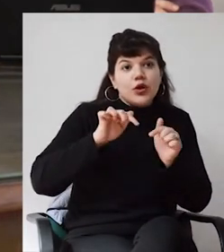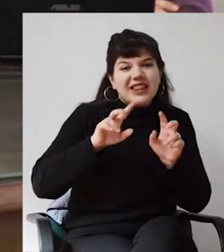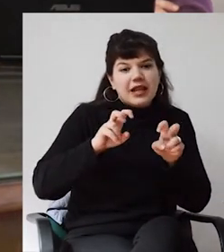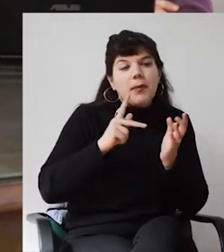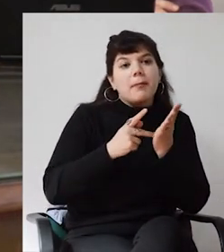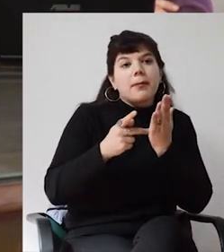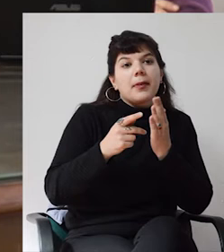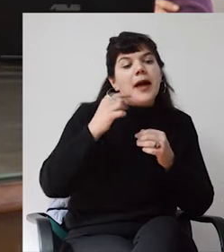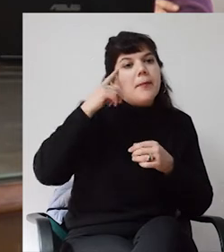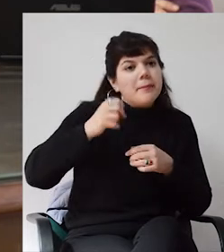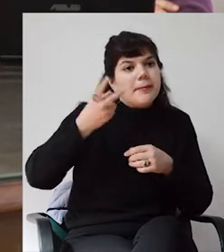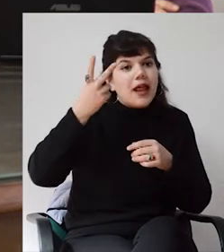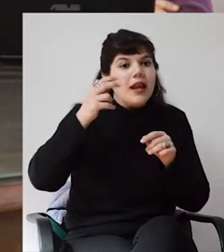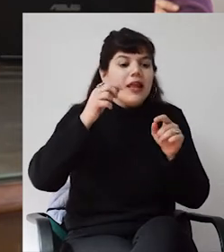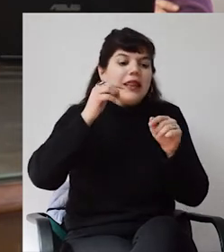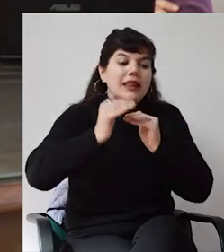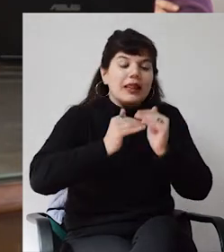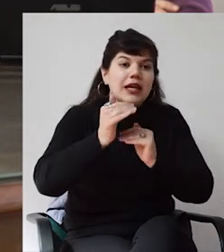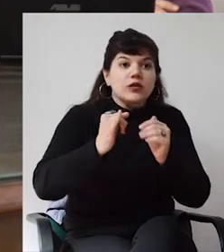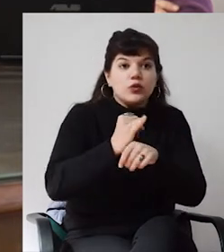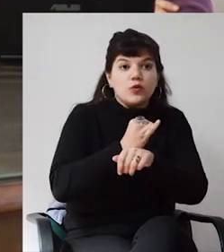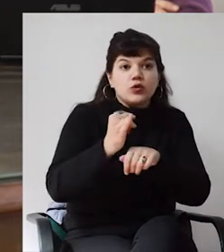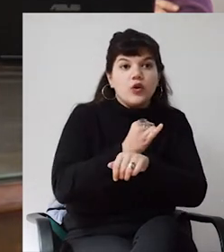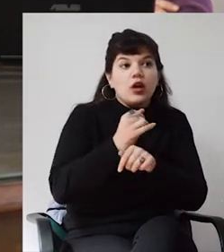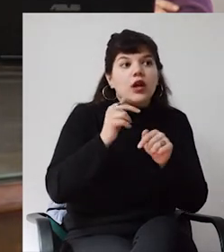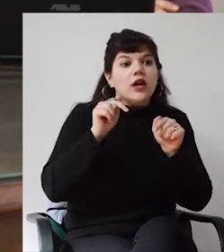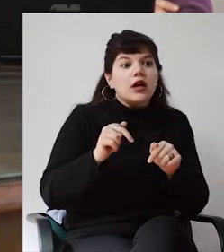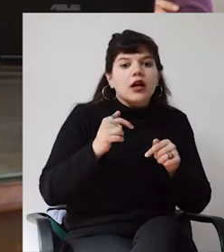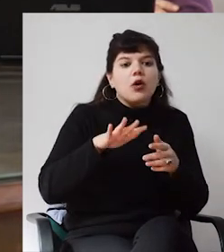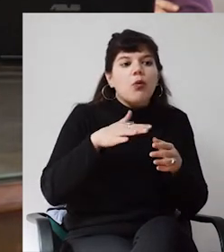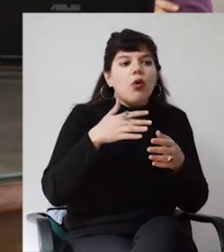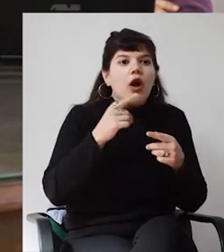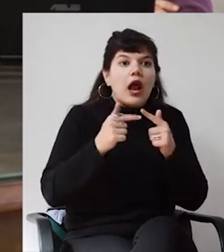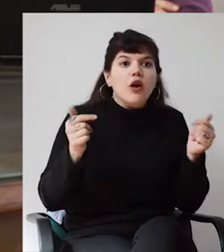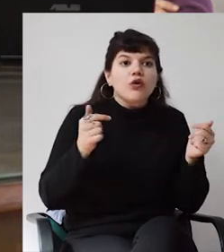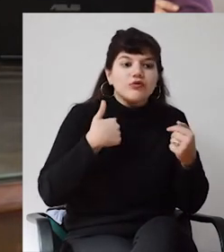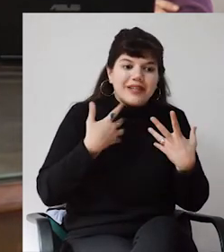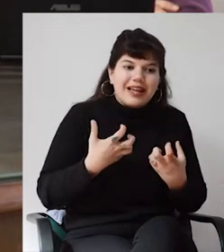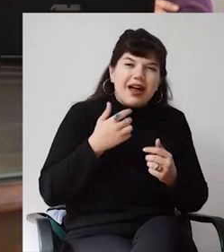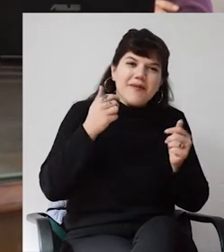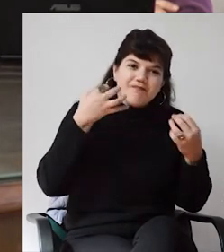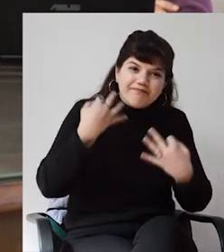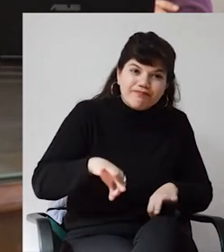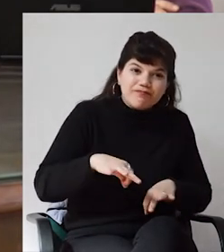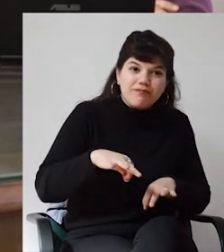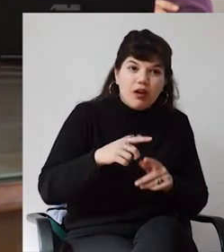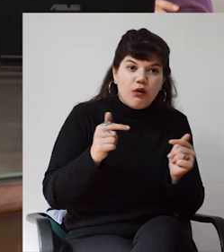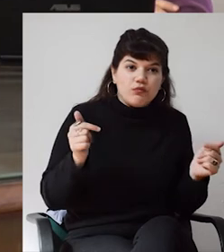que es el plan de desarrollo institucional y las tareas que están planteadas, que intentemos hacer las cosas